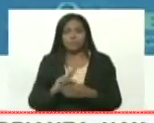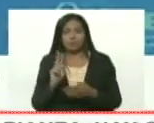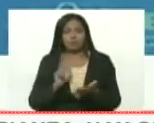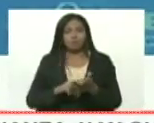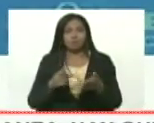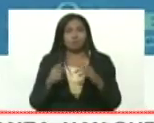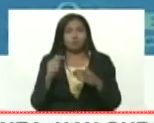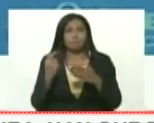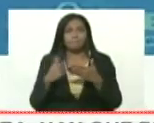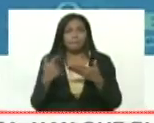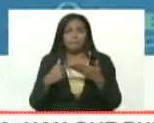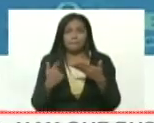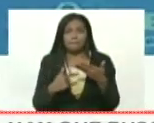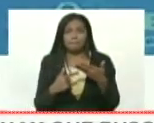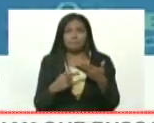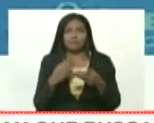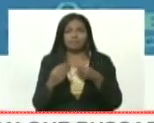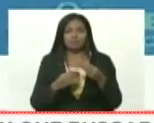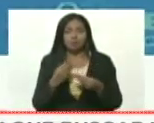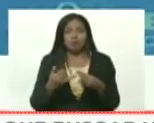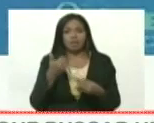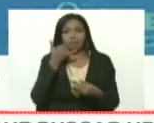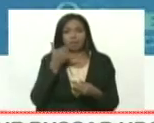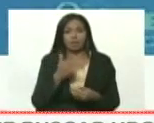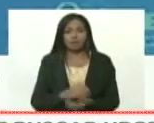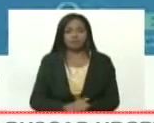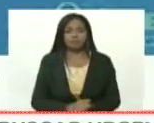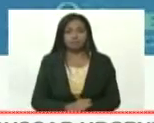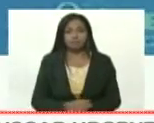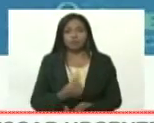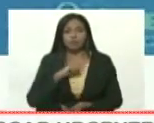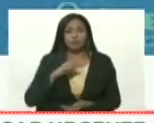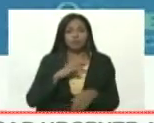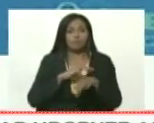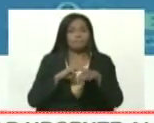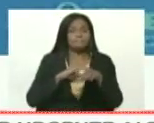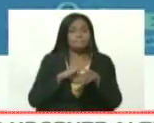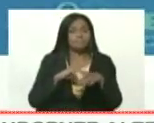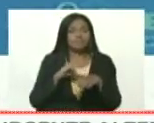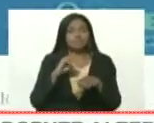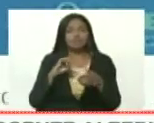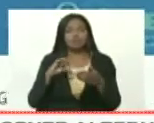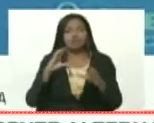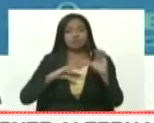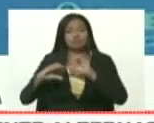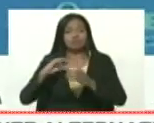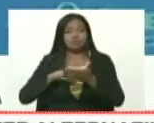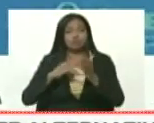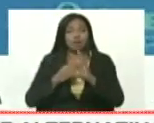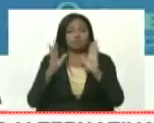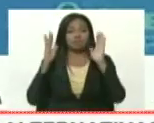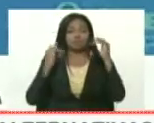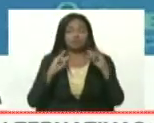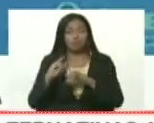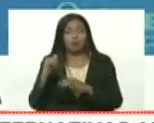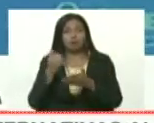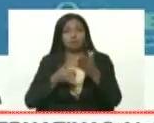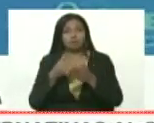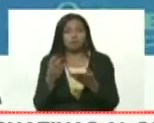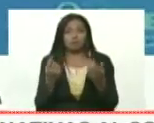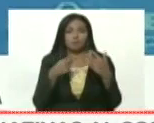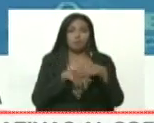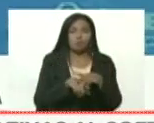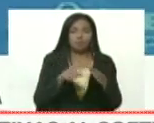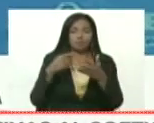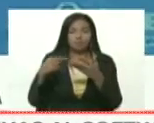los datos, hicimos la llamada y a nuestro ministerio, que estaba atendiendo también el registro simultáneo de